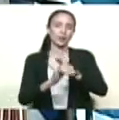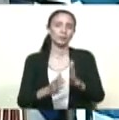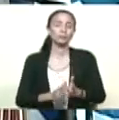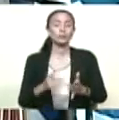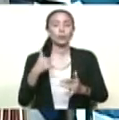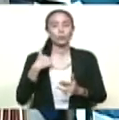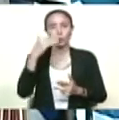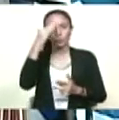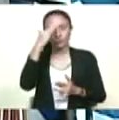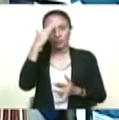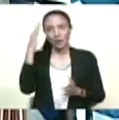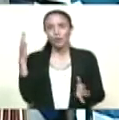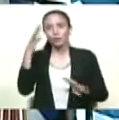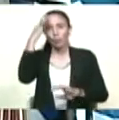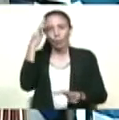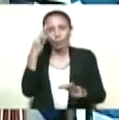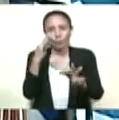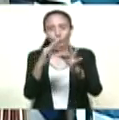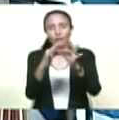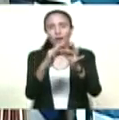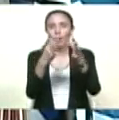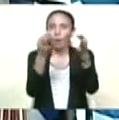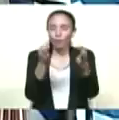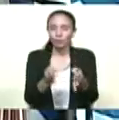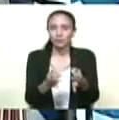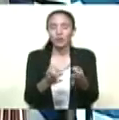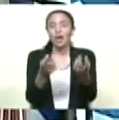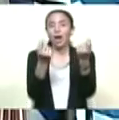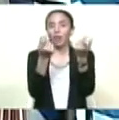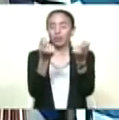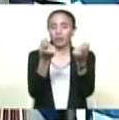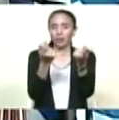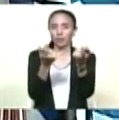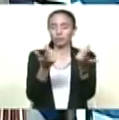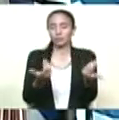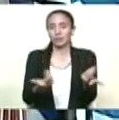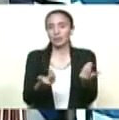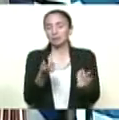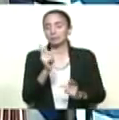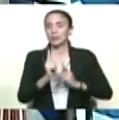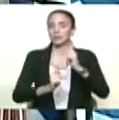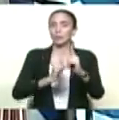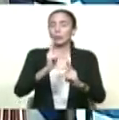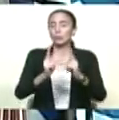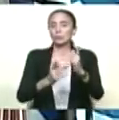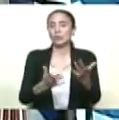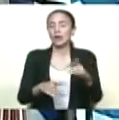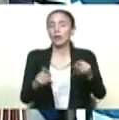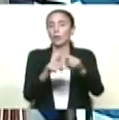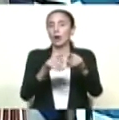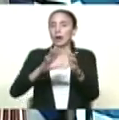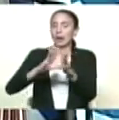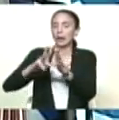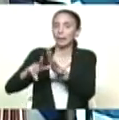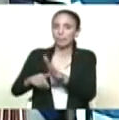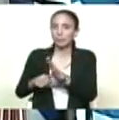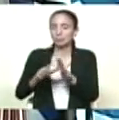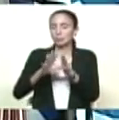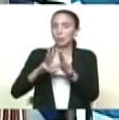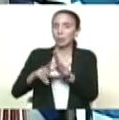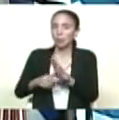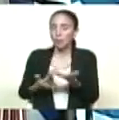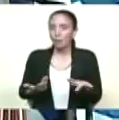convencido lo vuelvo a decir el dinero producido por la corrupción es parte del